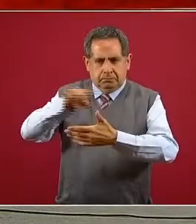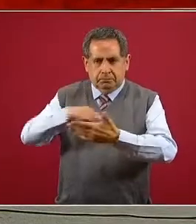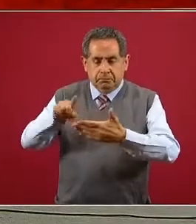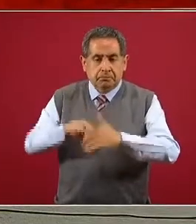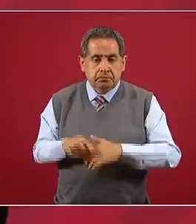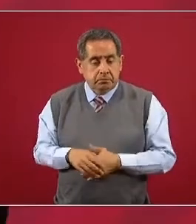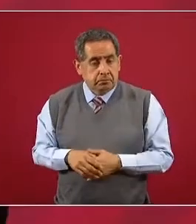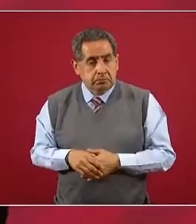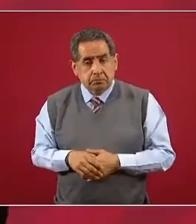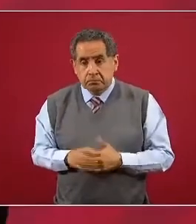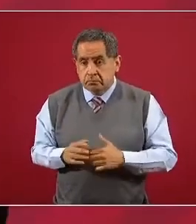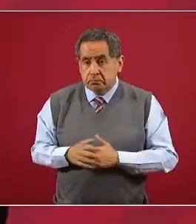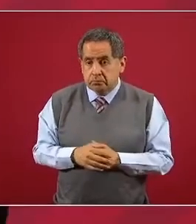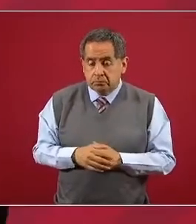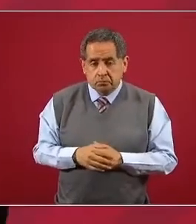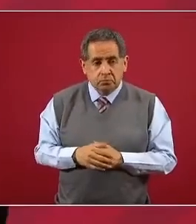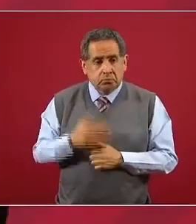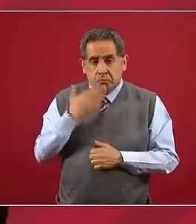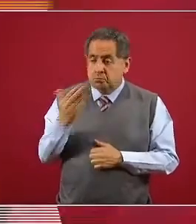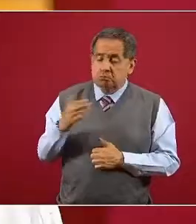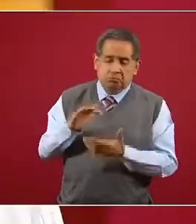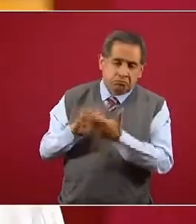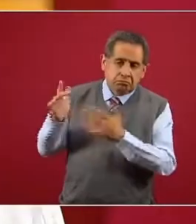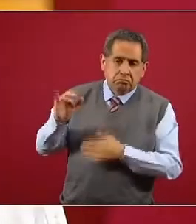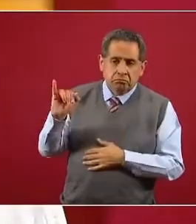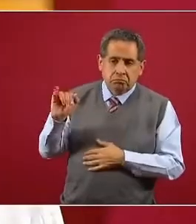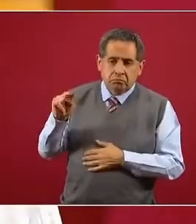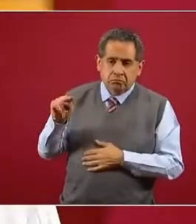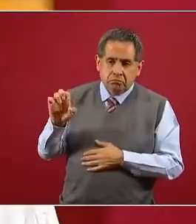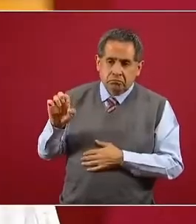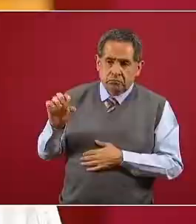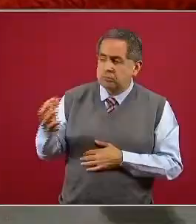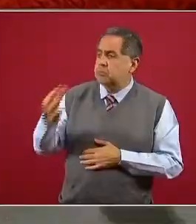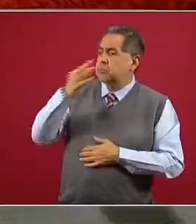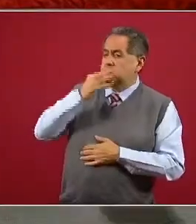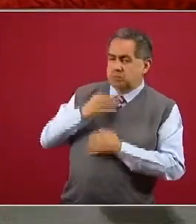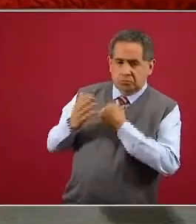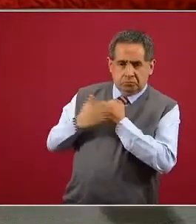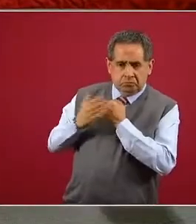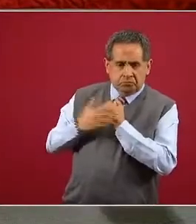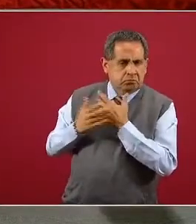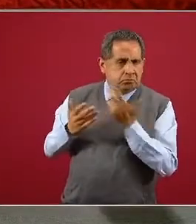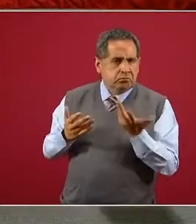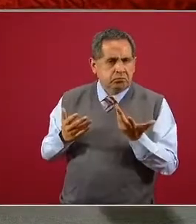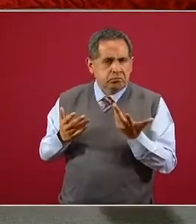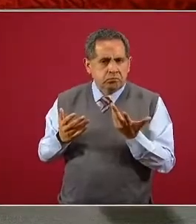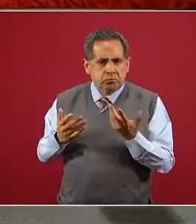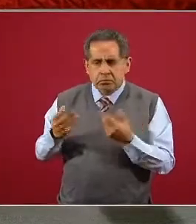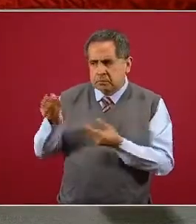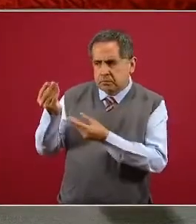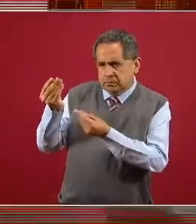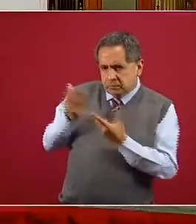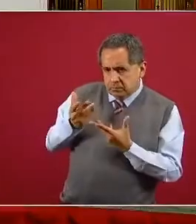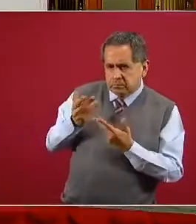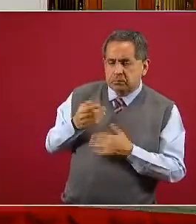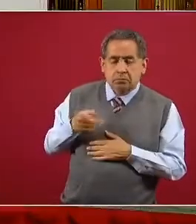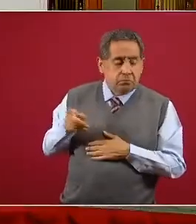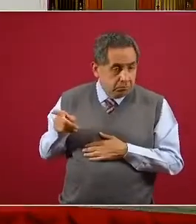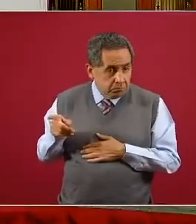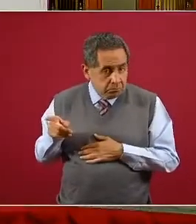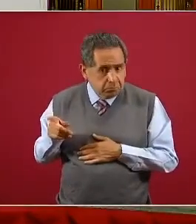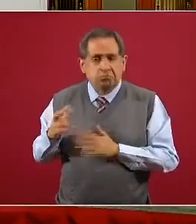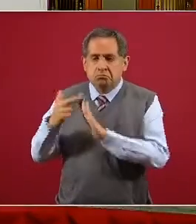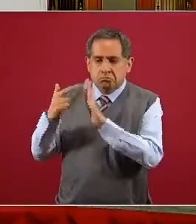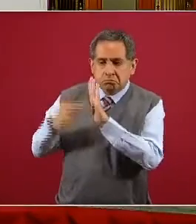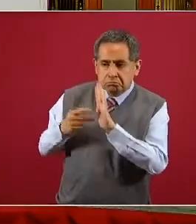Agradecemos la amabilidad del INE de habernos hecho de conocimiento cuáles son los protocolos